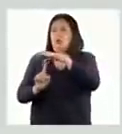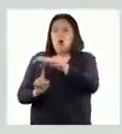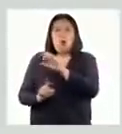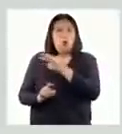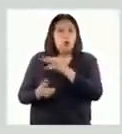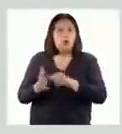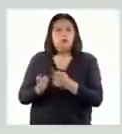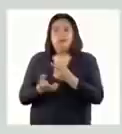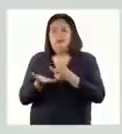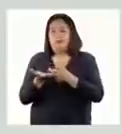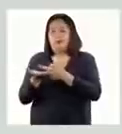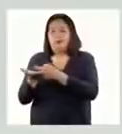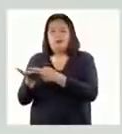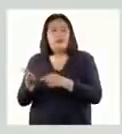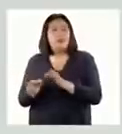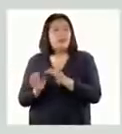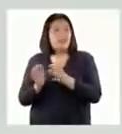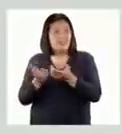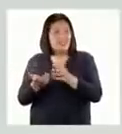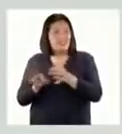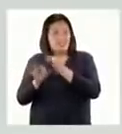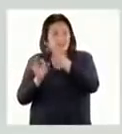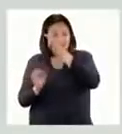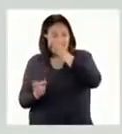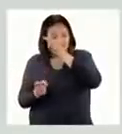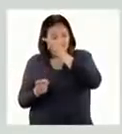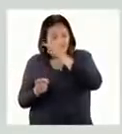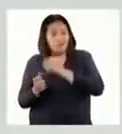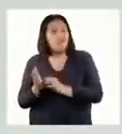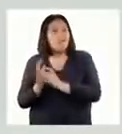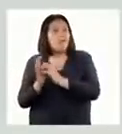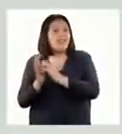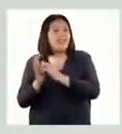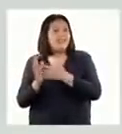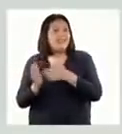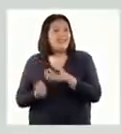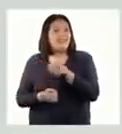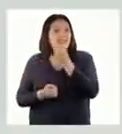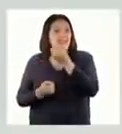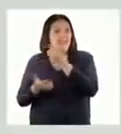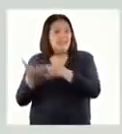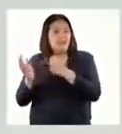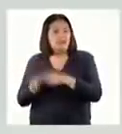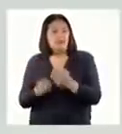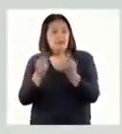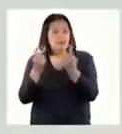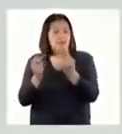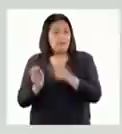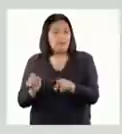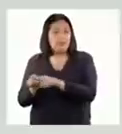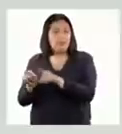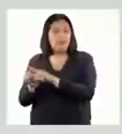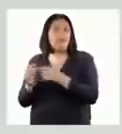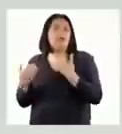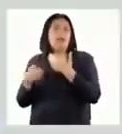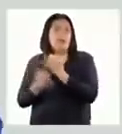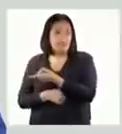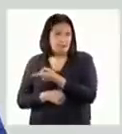los gusanos y microorganismos como bacterias que se alimentan de desechos vegetales y